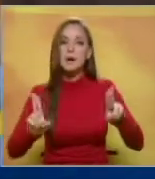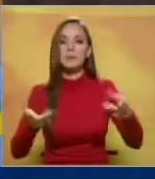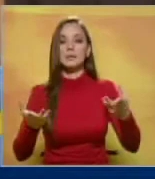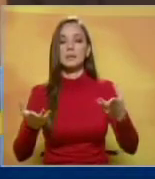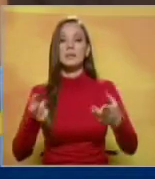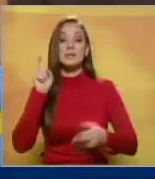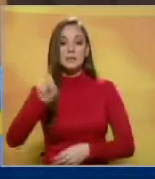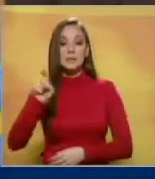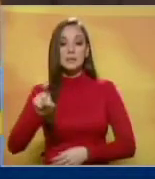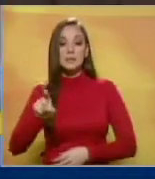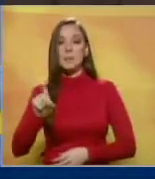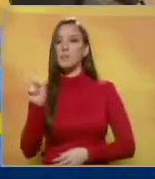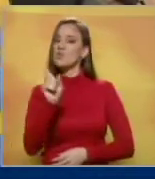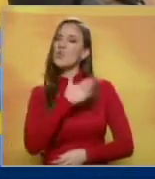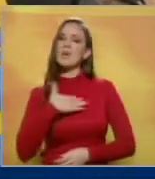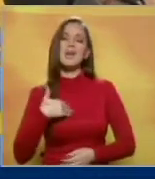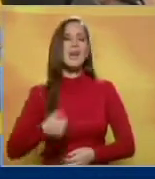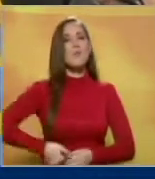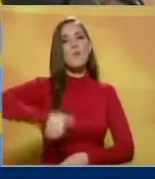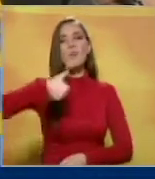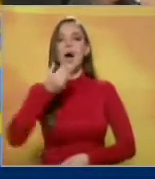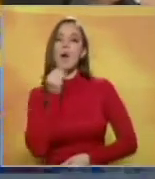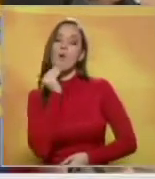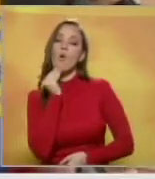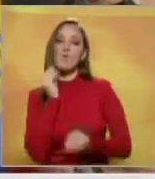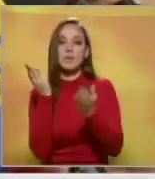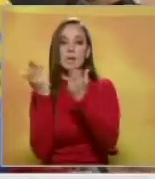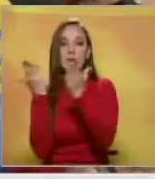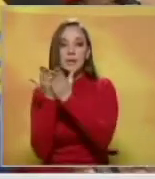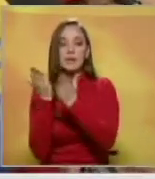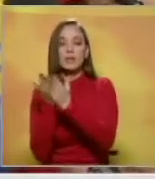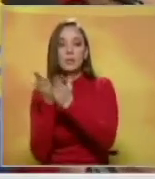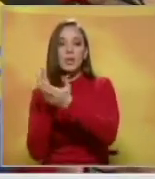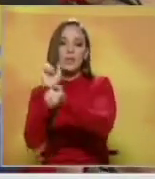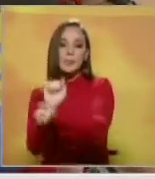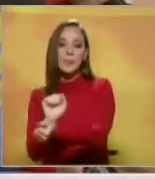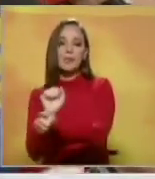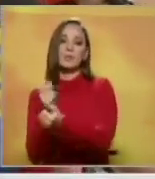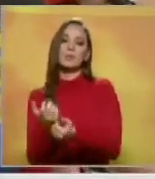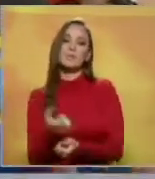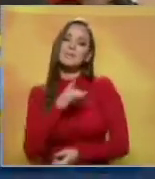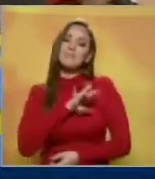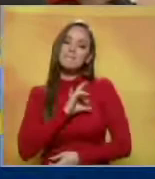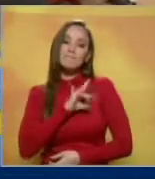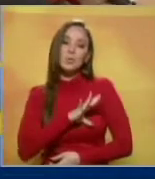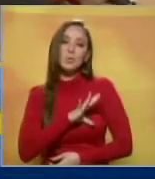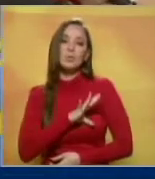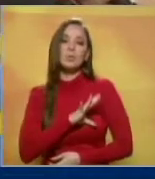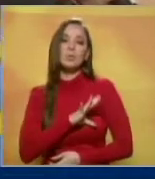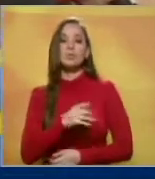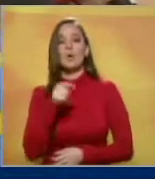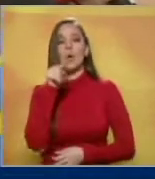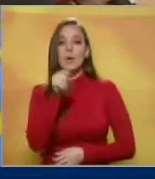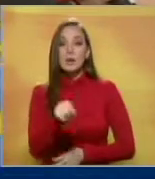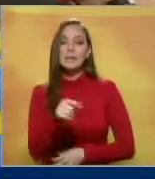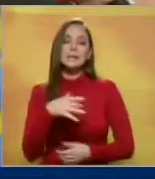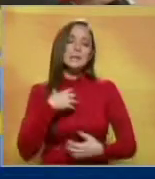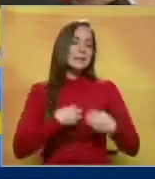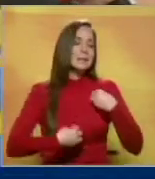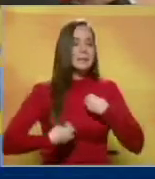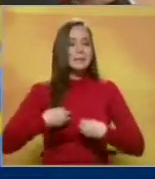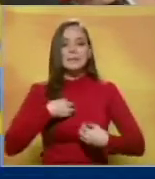no queremos más muchachos presos en la calle si es muy doloroso tener que pasar por todas estas cosas